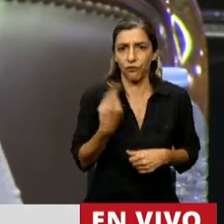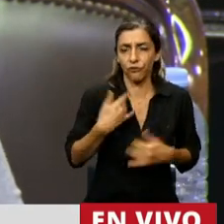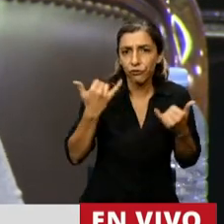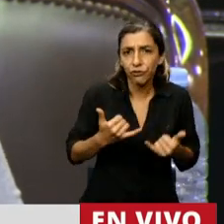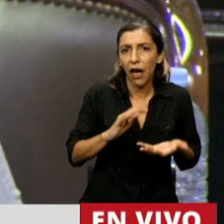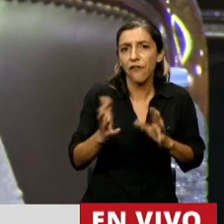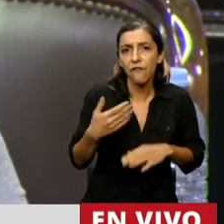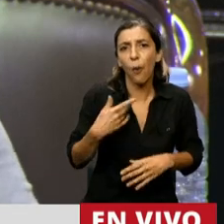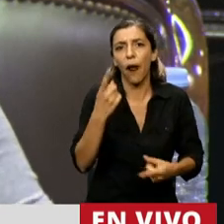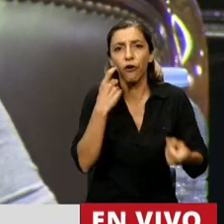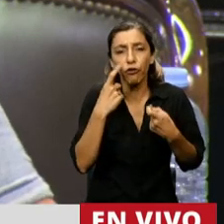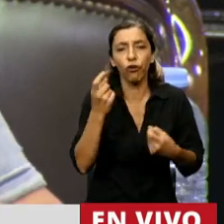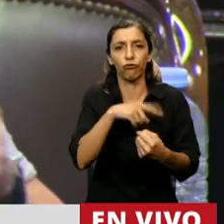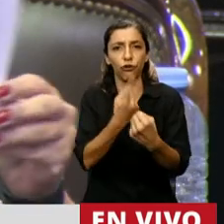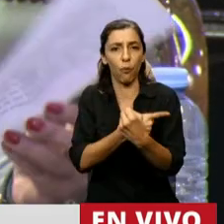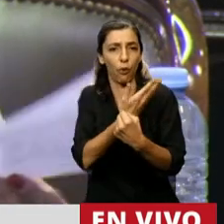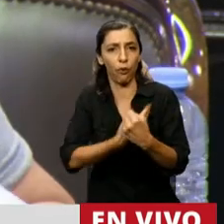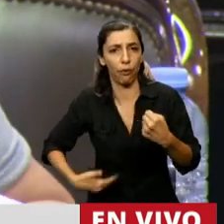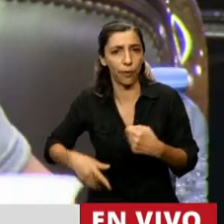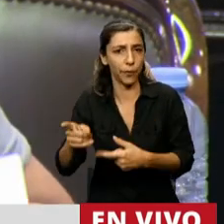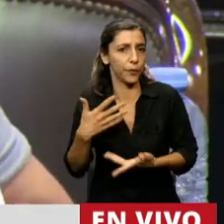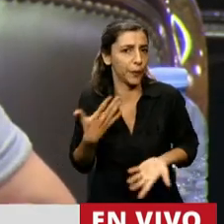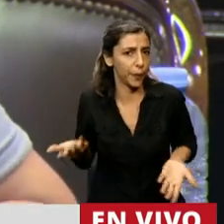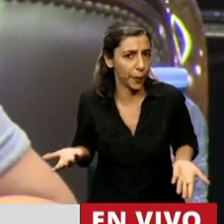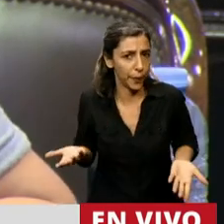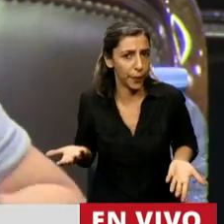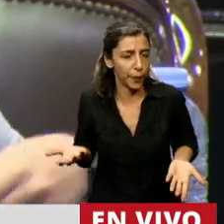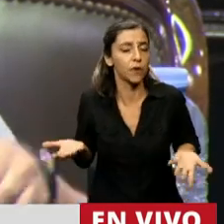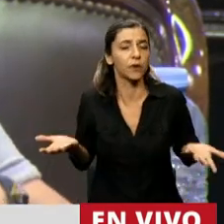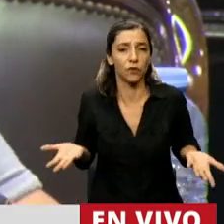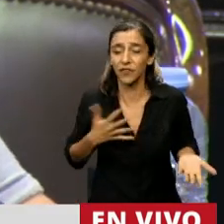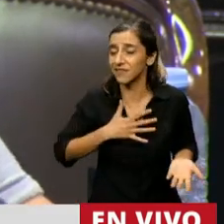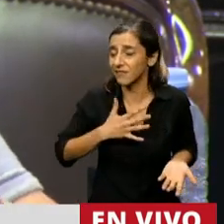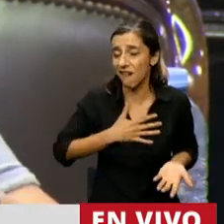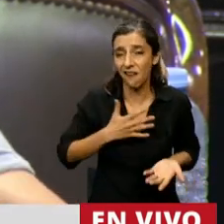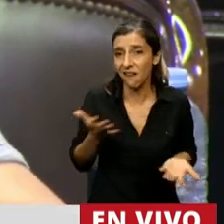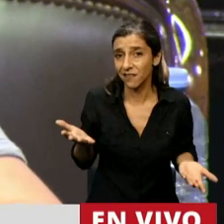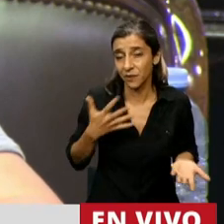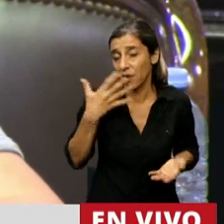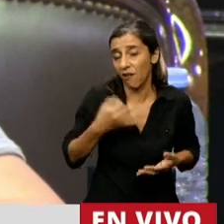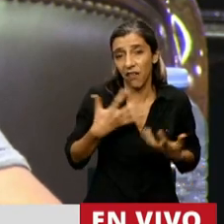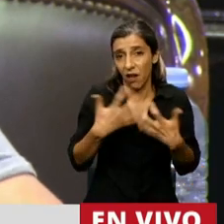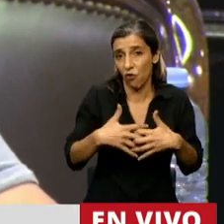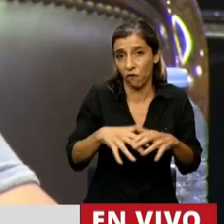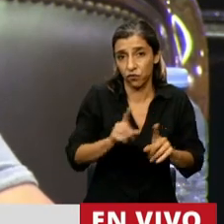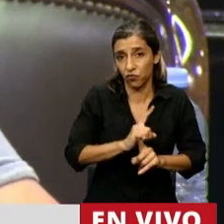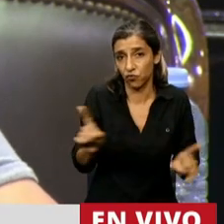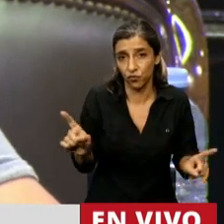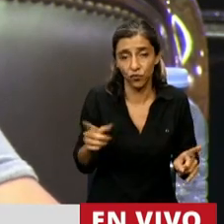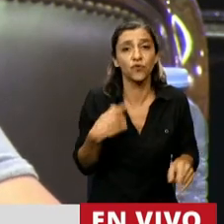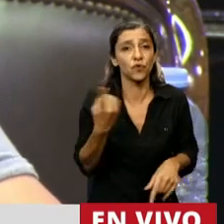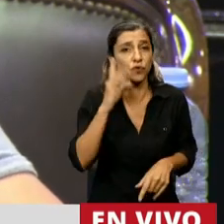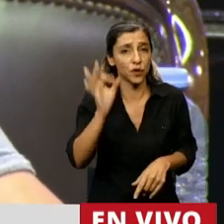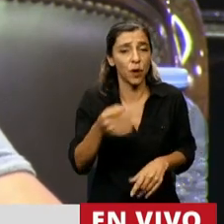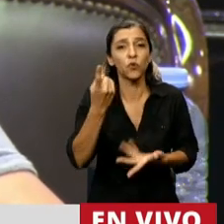nos sirven para controlar al Poder Ejecutivo. Pero mire, señor presidente, lamentablemente no funcionan. Una de las herramientas